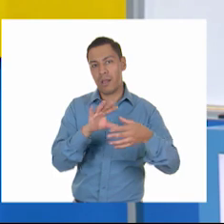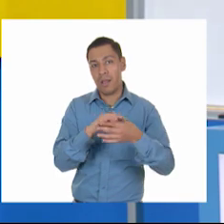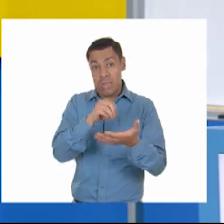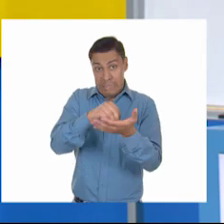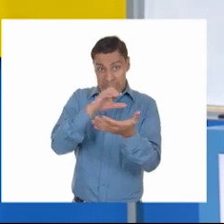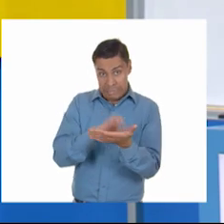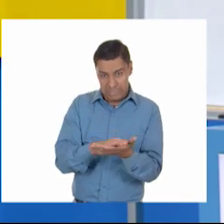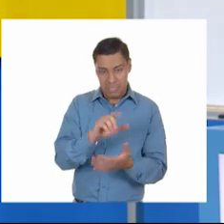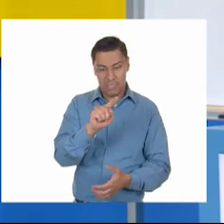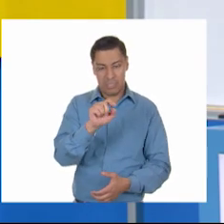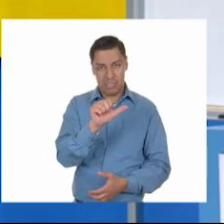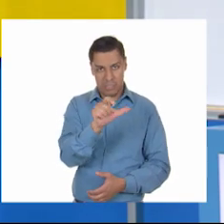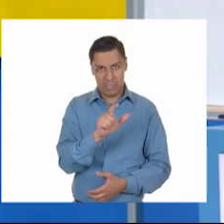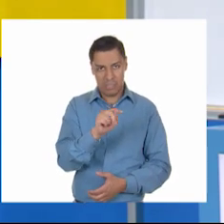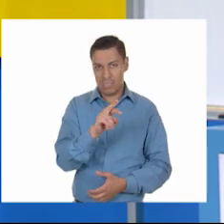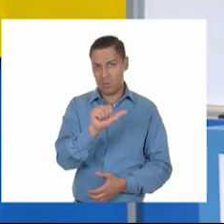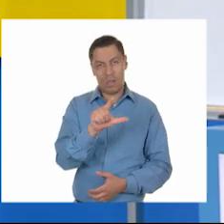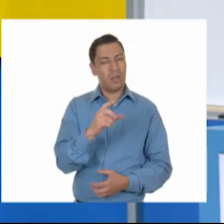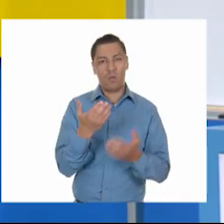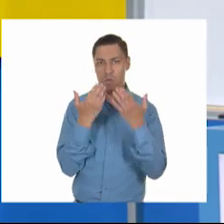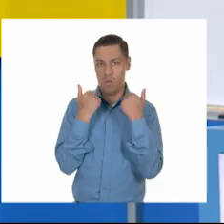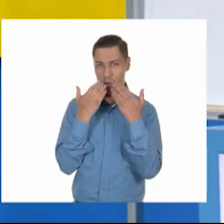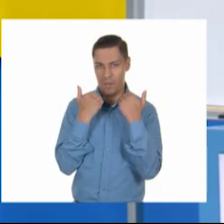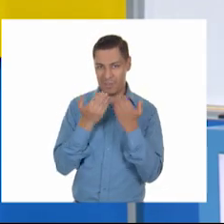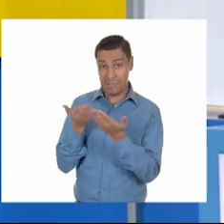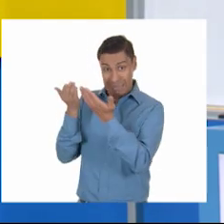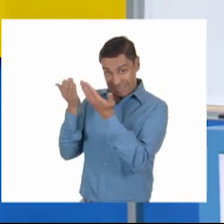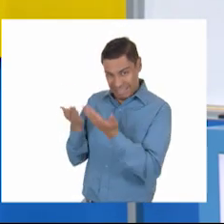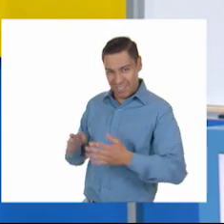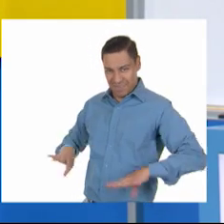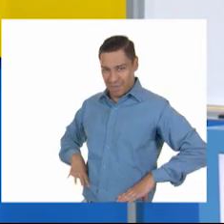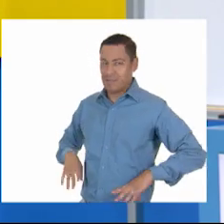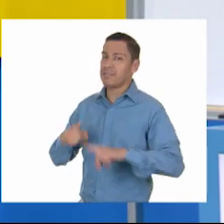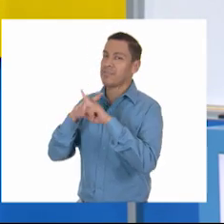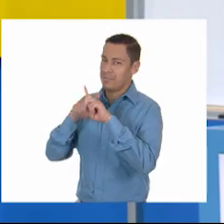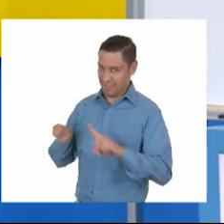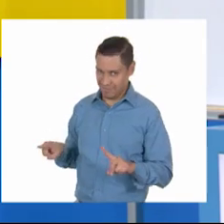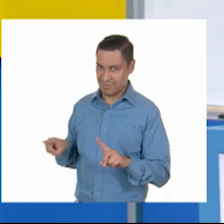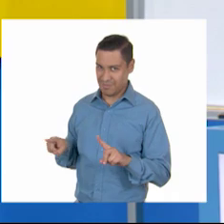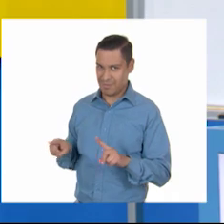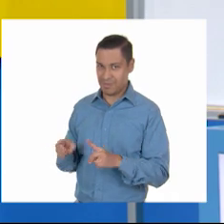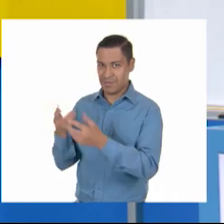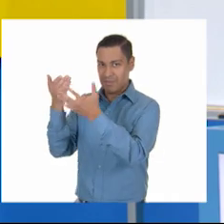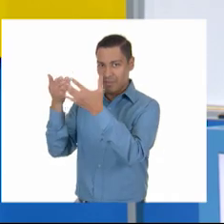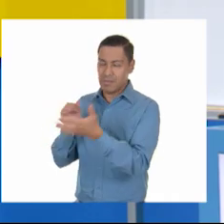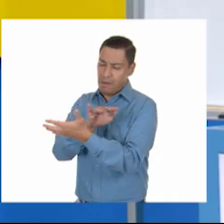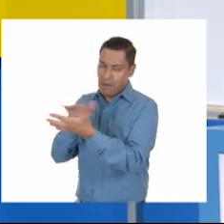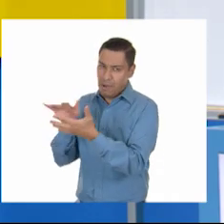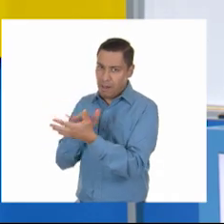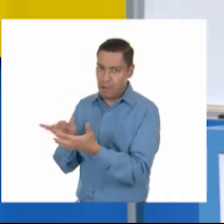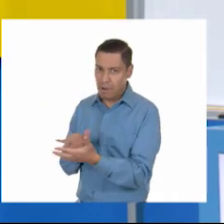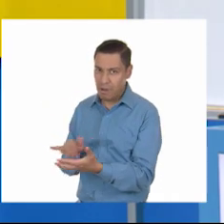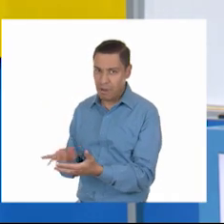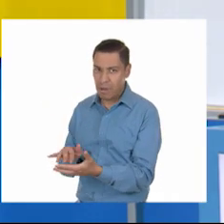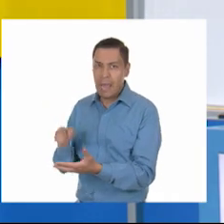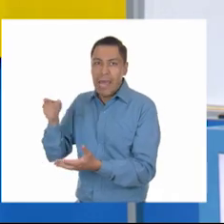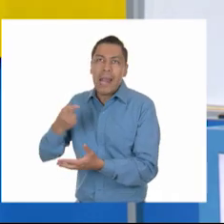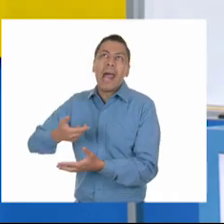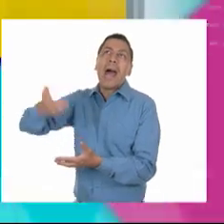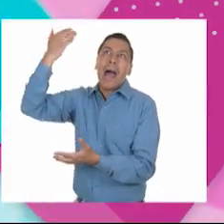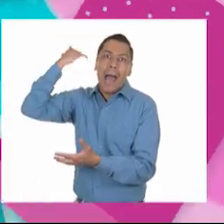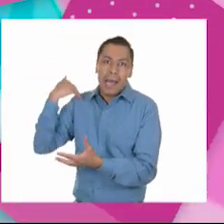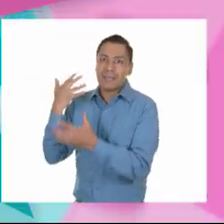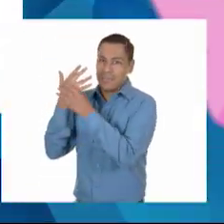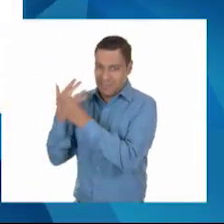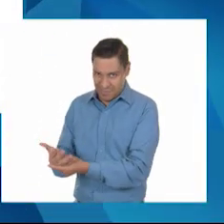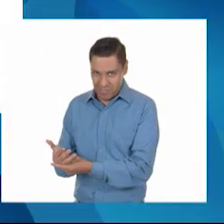registrado tal como se dijo. El discurso indirecto, en cambio, está escrito en tercera persona y en pasado.